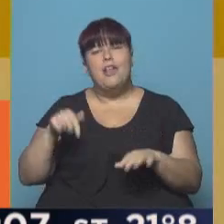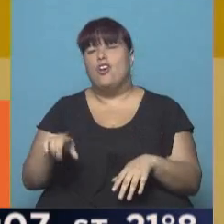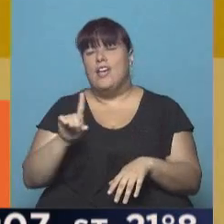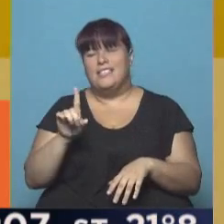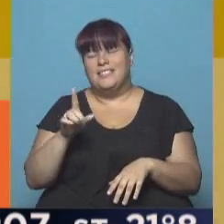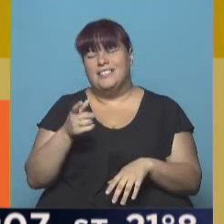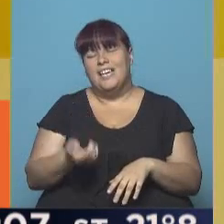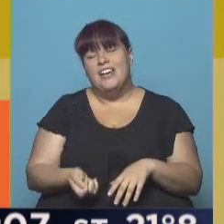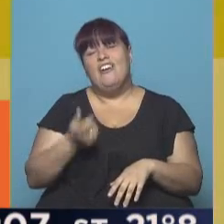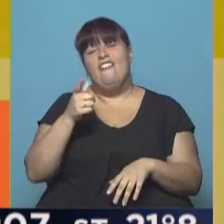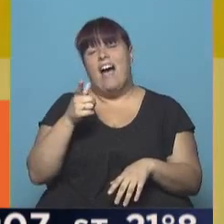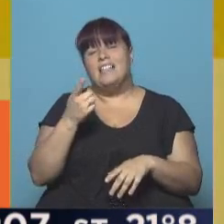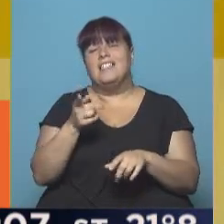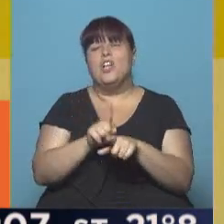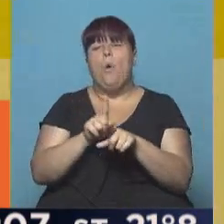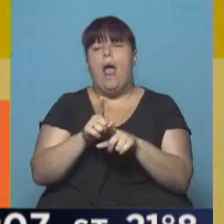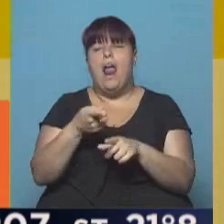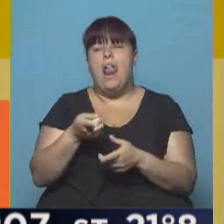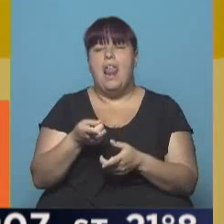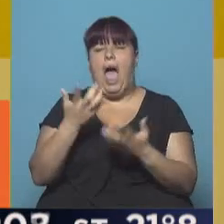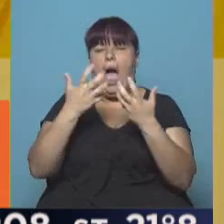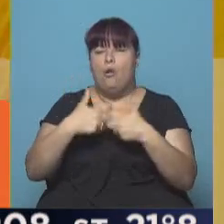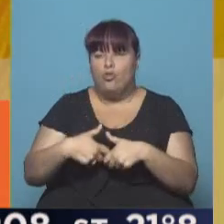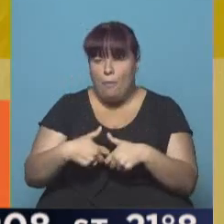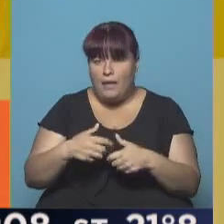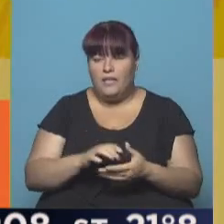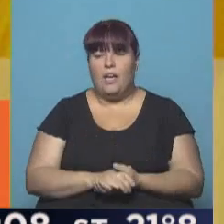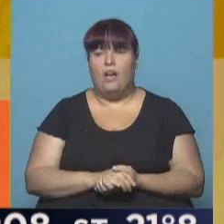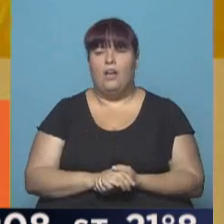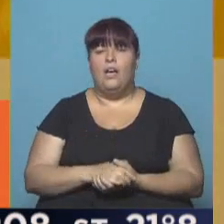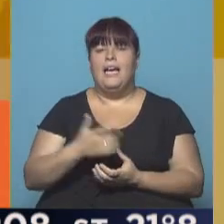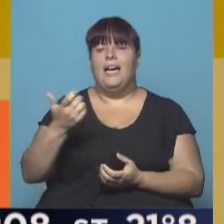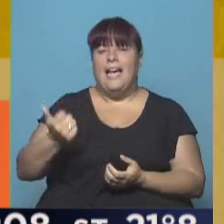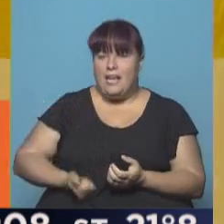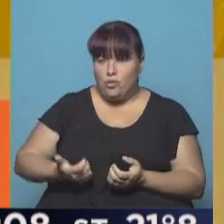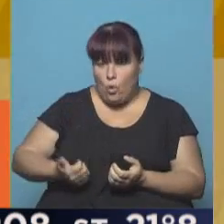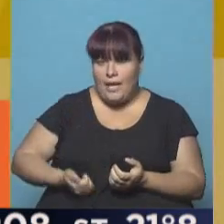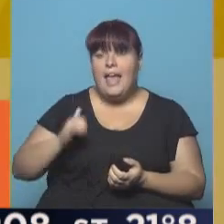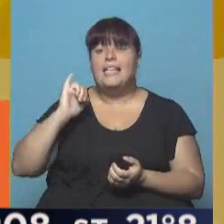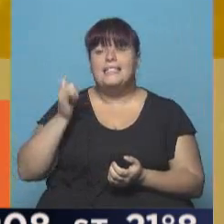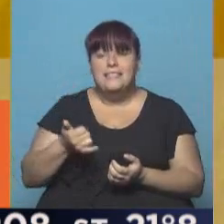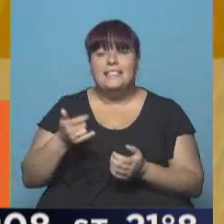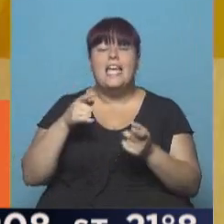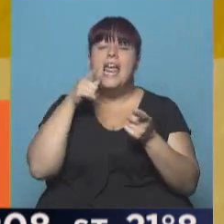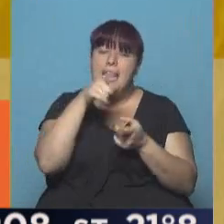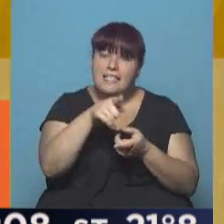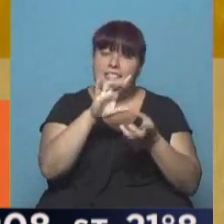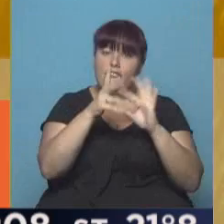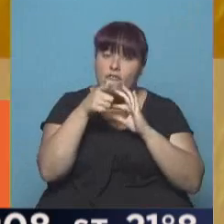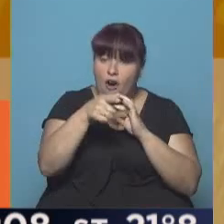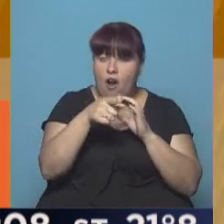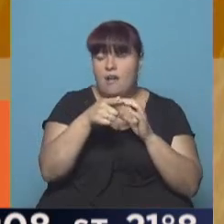factible hacer una infusión automática de la insulina si lo es a través de este algoritmo